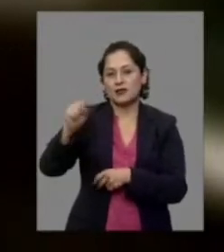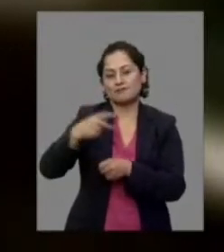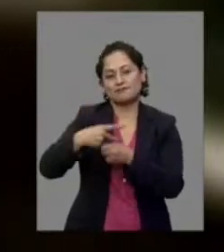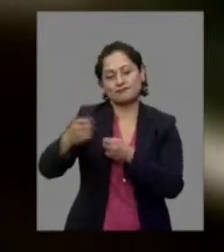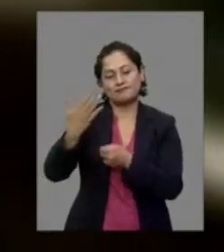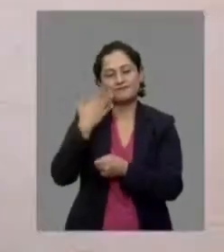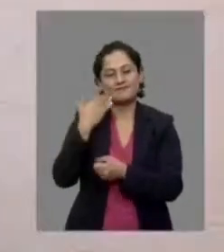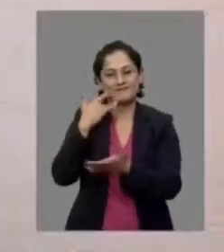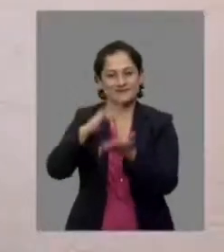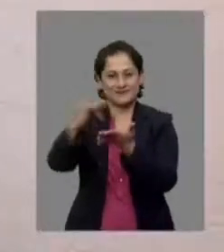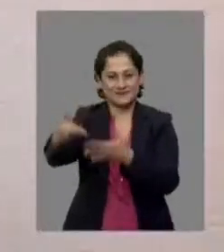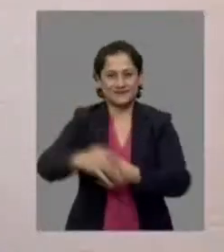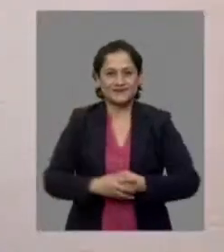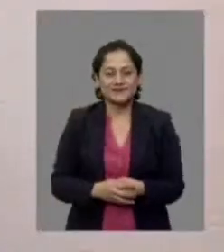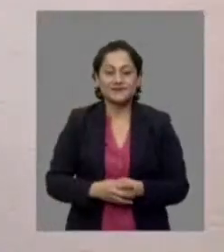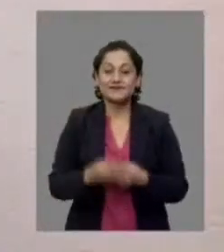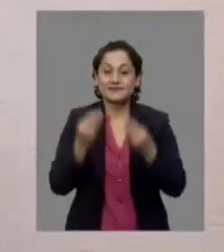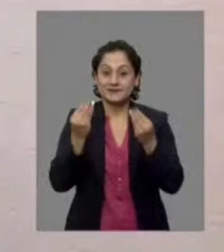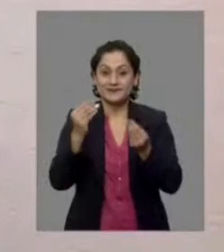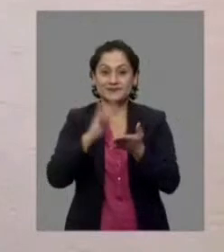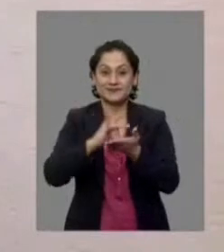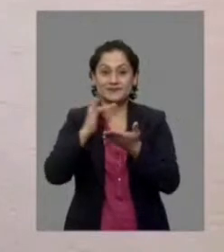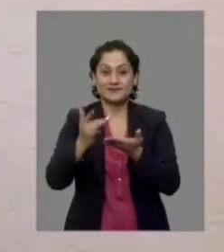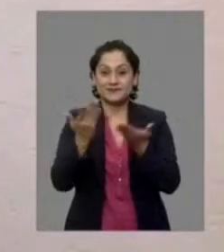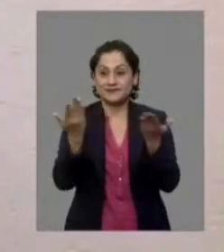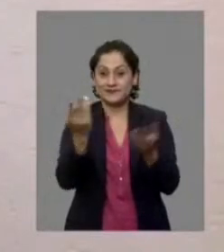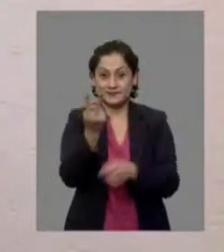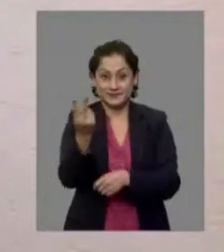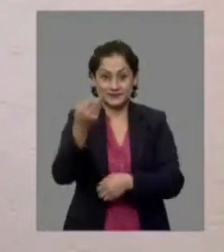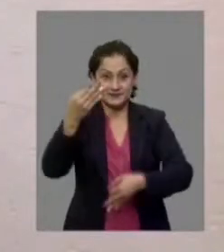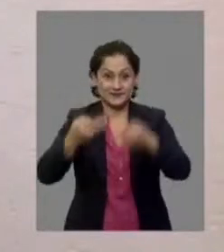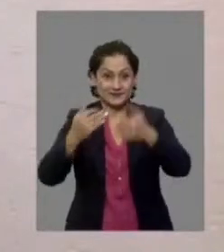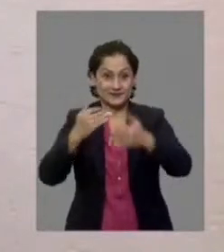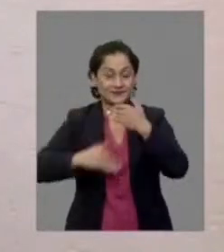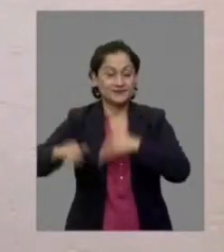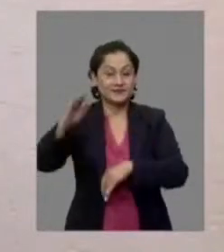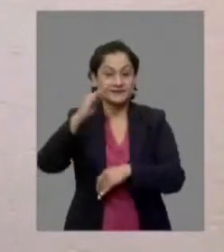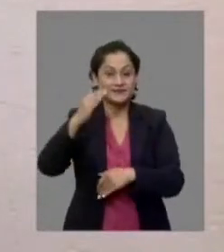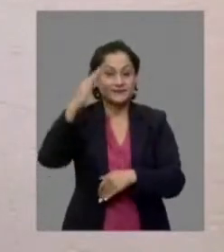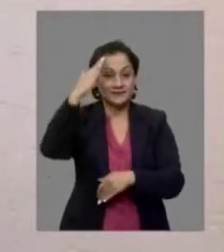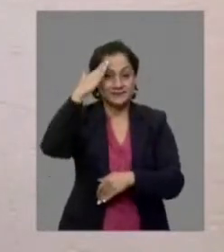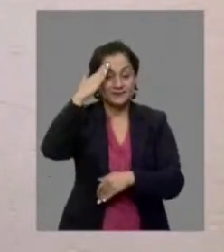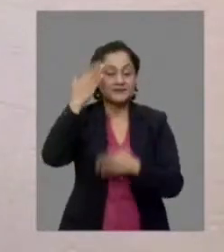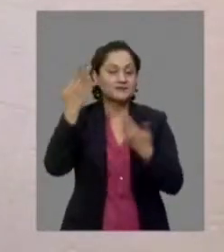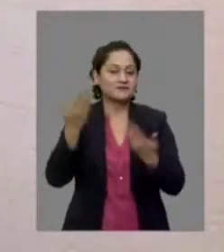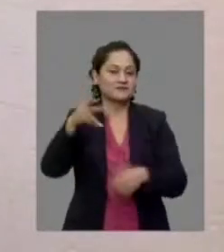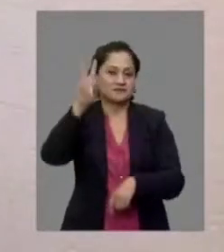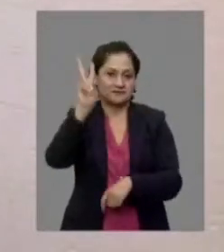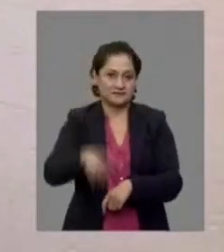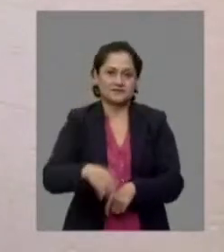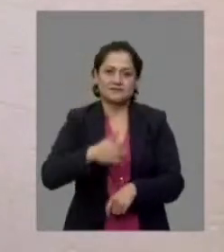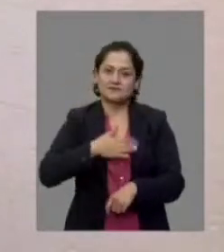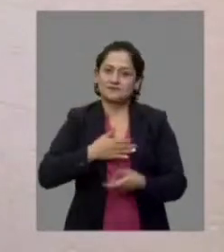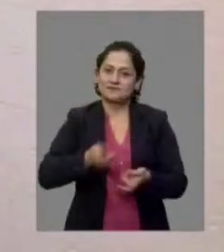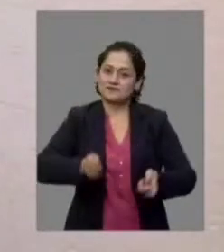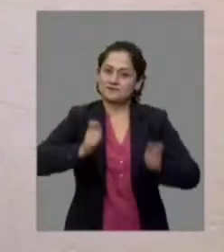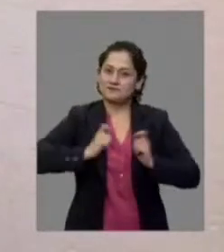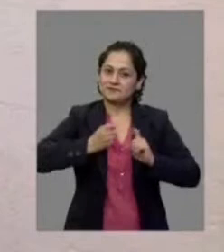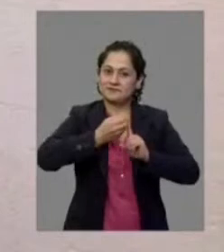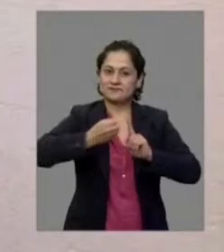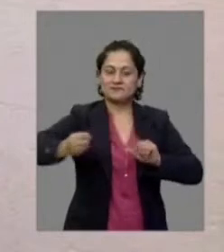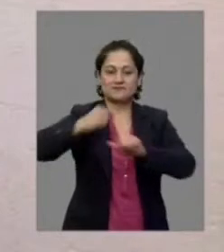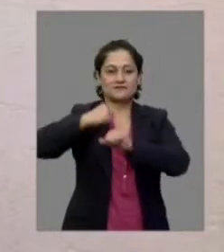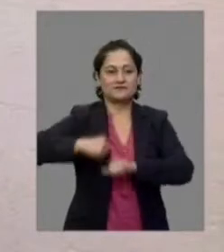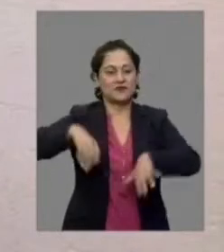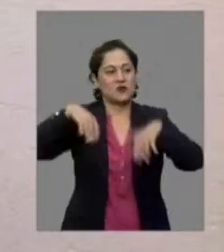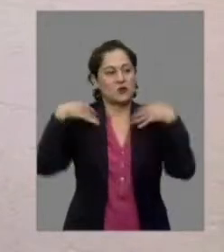gracias. Muchas gracias, señores ministros. La verdad ha sido un honor y un privilegio moderar esta mesa y escucharles y aprender